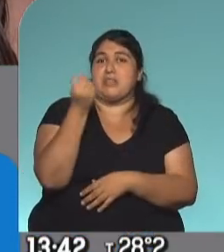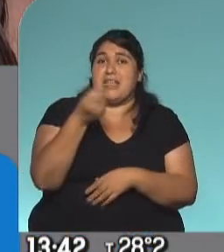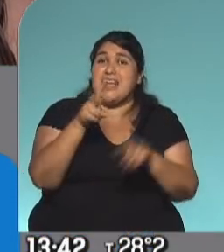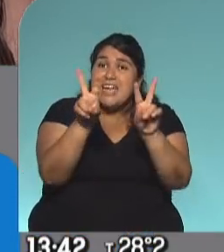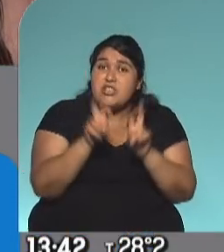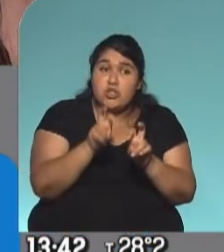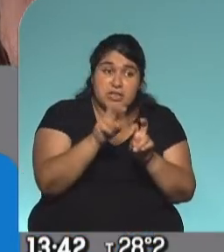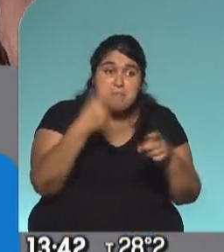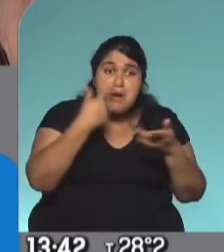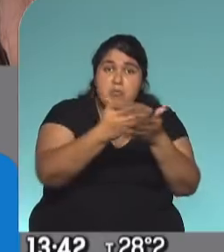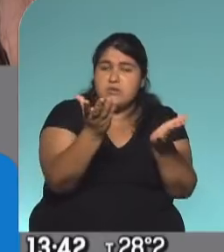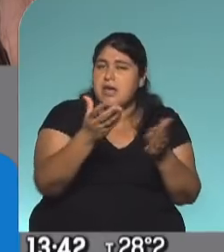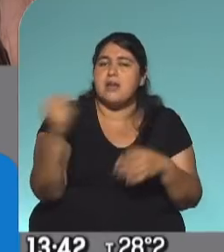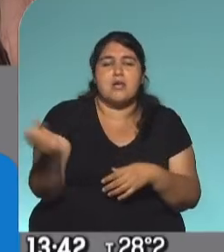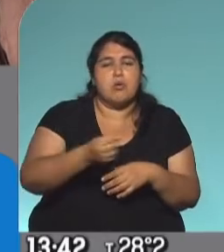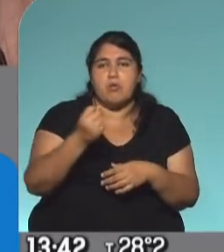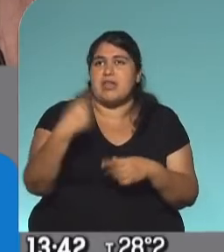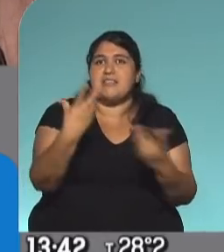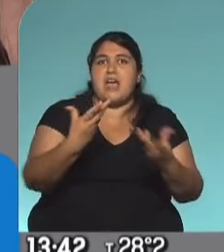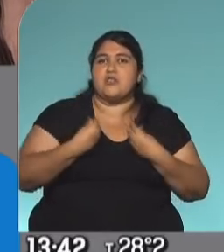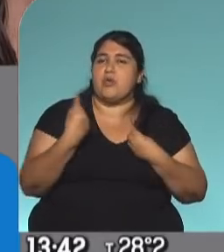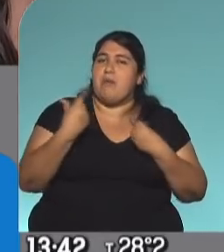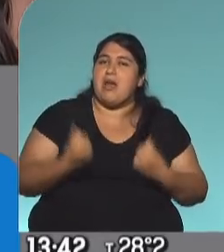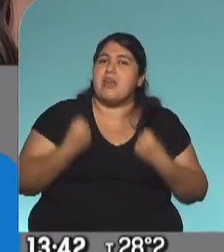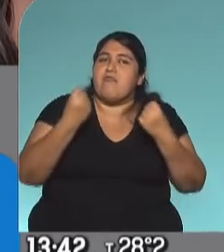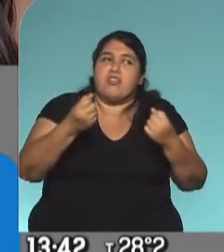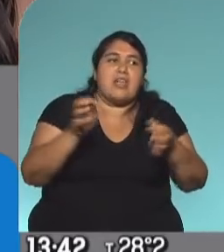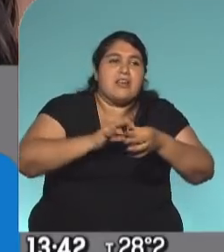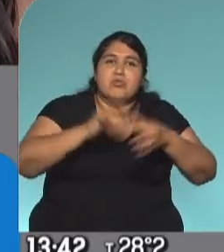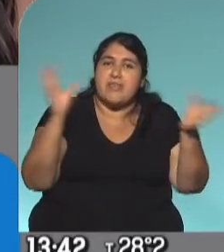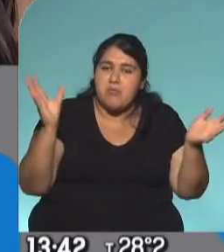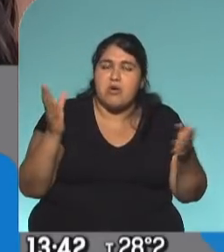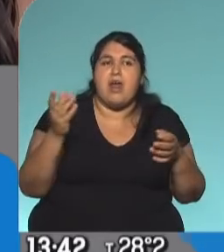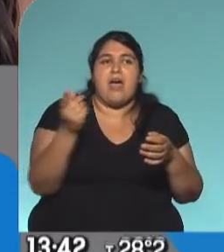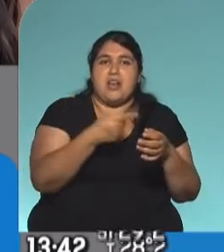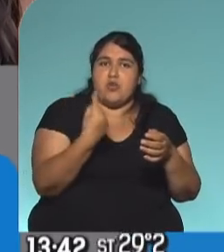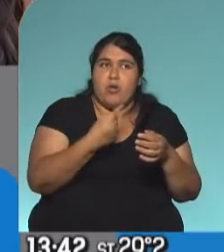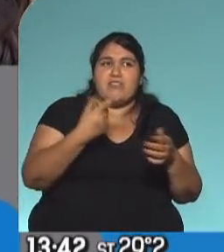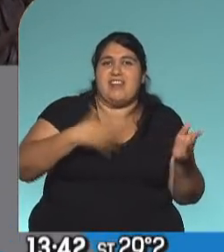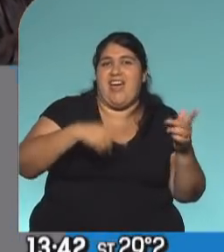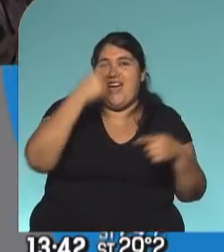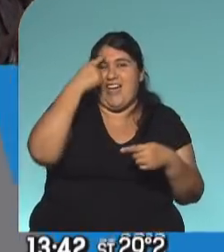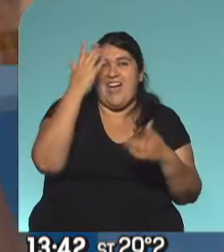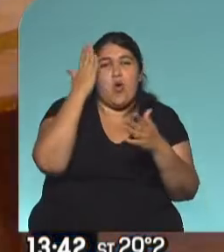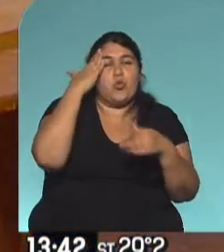temas creo que nos ayuda a todos para fortalecer también nuestra democracia y nuestra pluralidad. Muchas